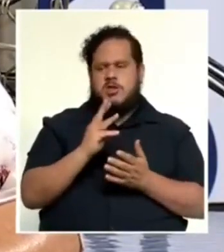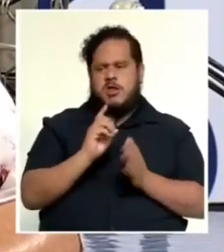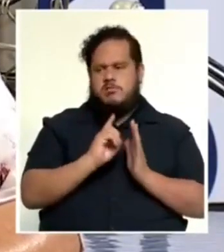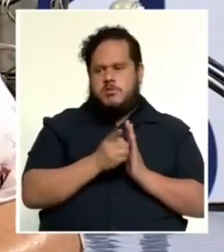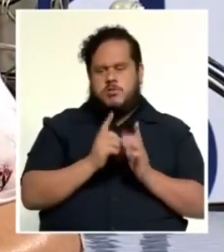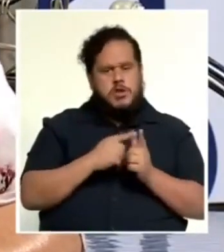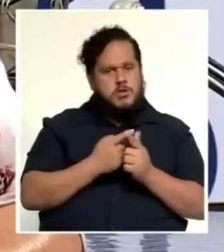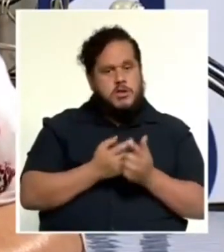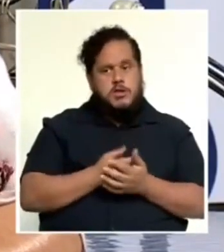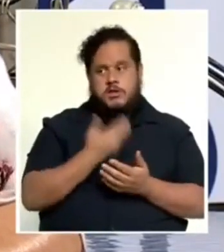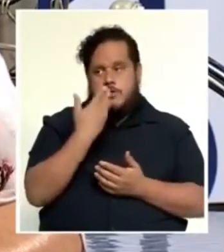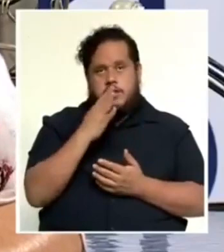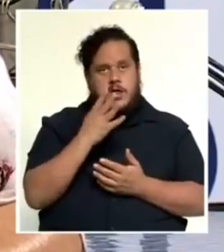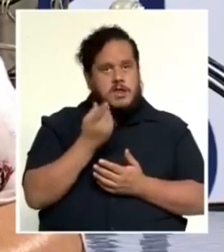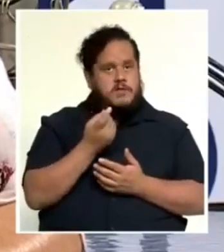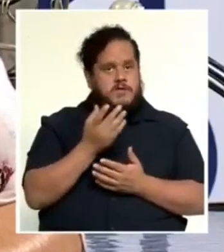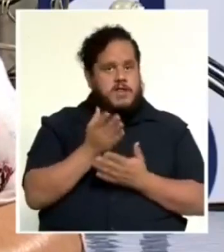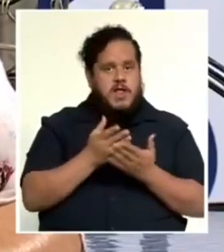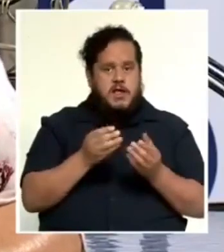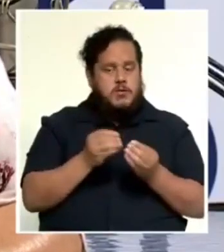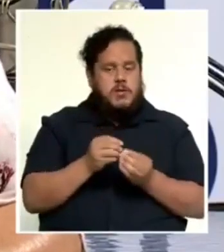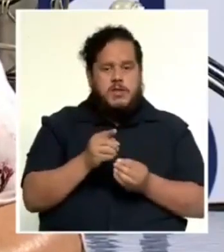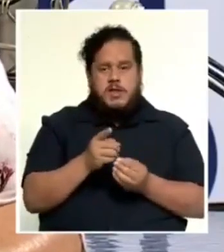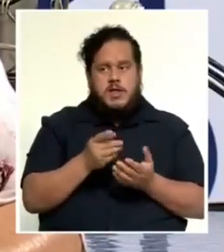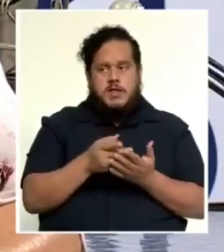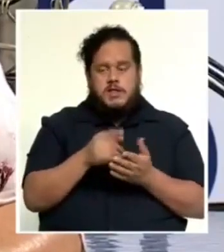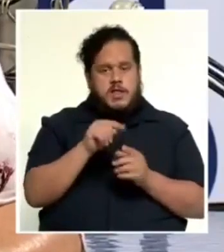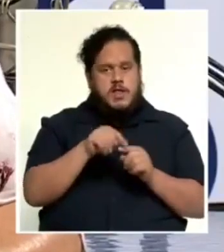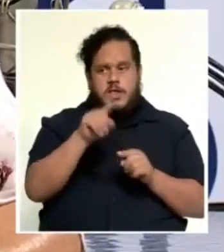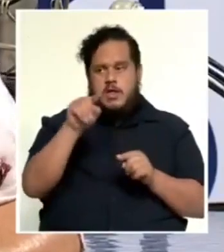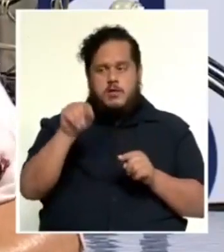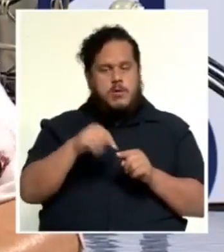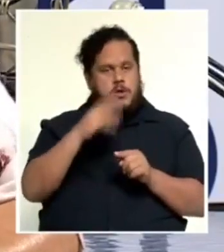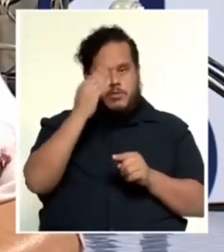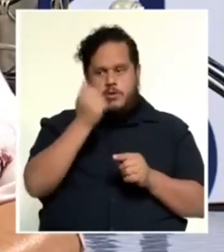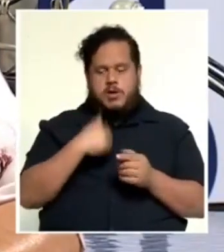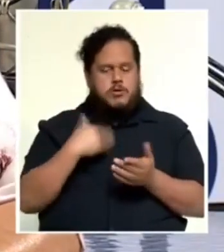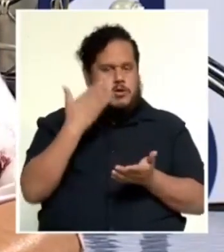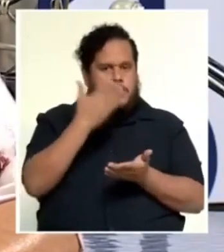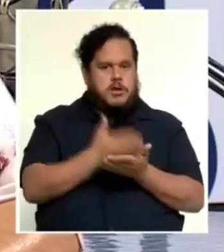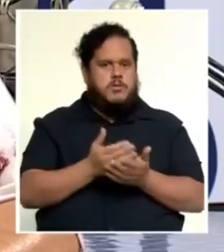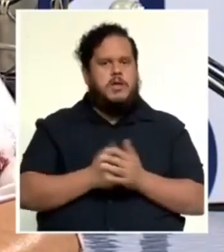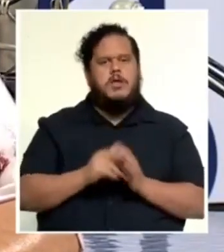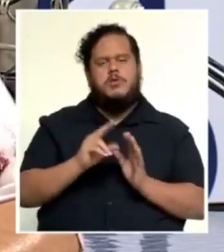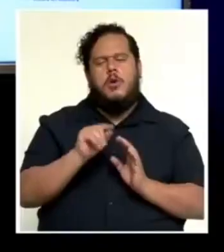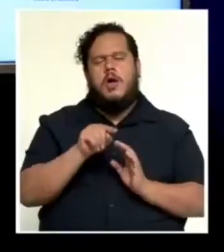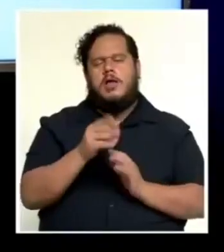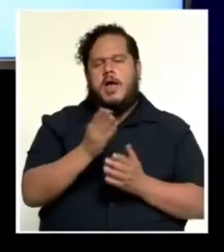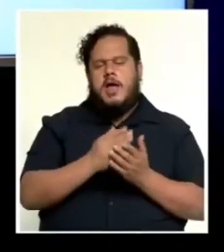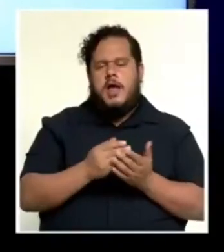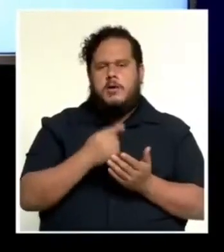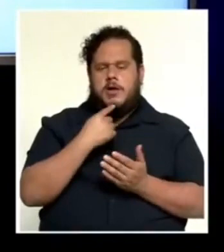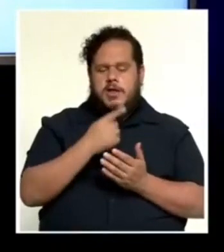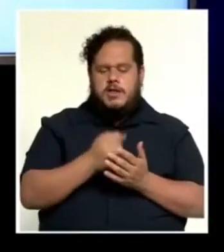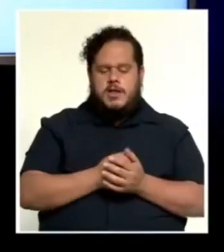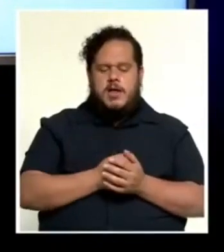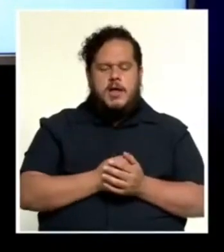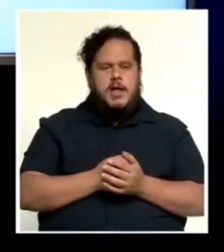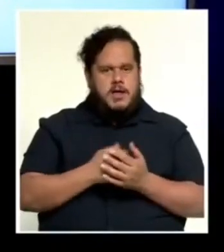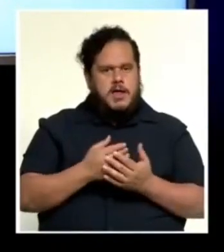minutos. Entonces, no sé si falta algo más en este cuadro, porque te interrumpí abruptamente, Gustavo. Acá algo que mencionaba Daniel que me parece que